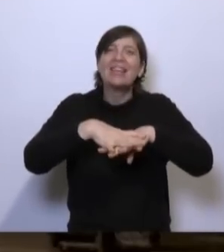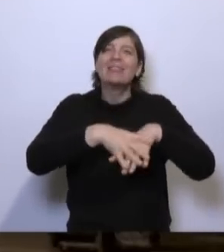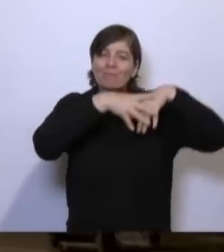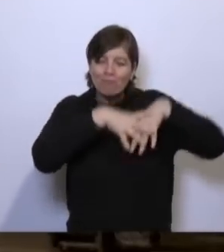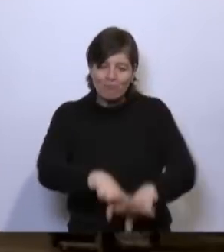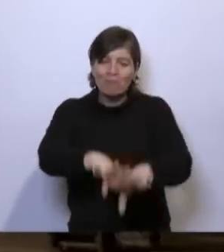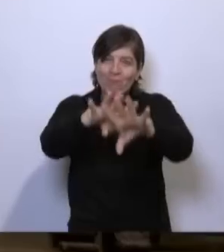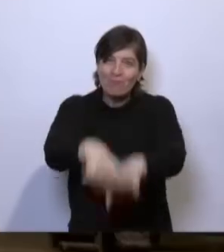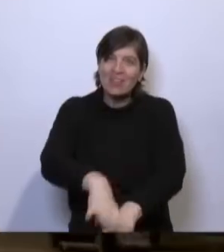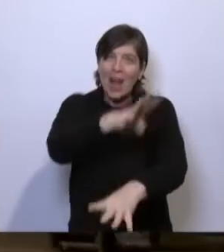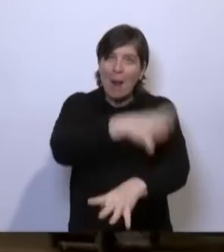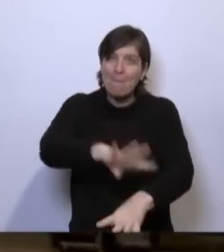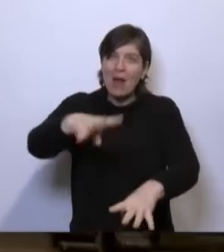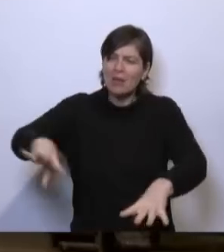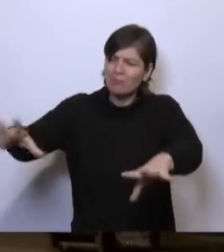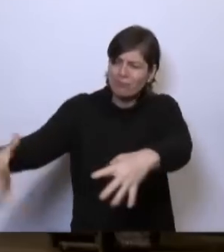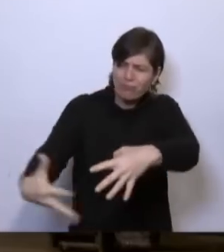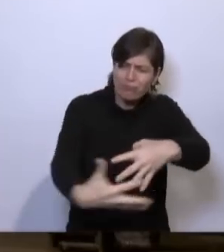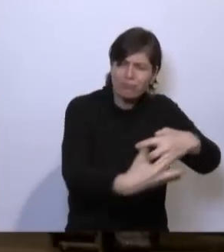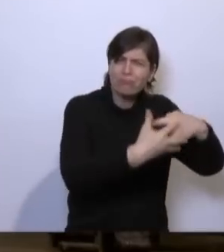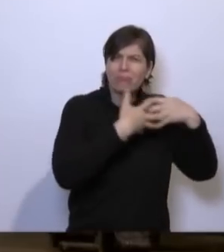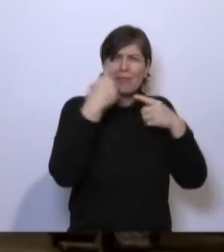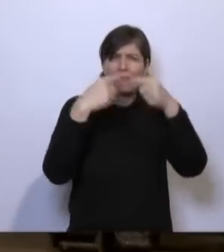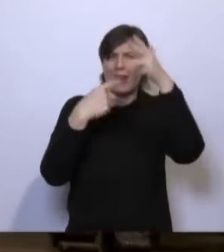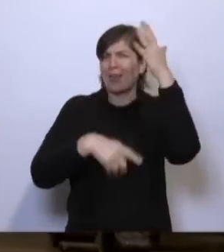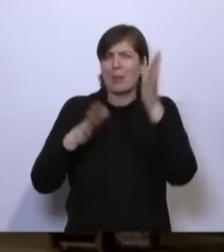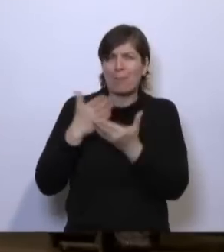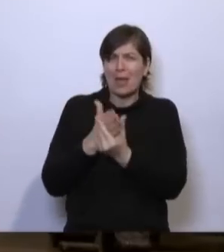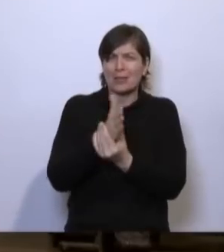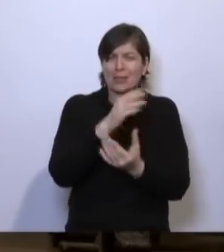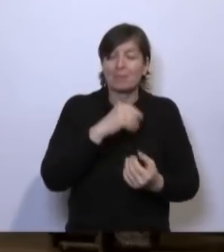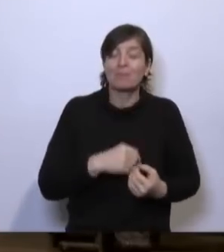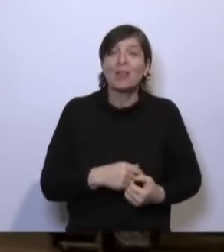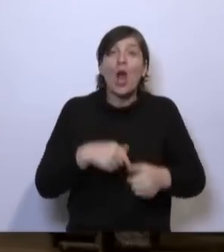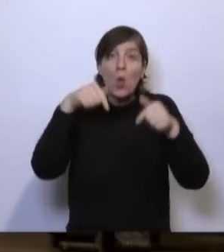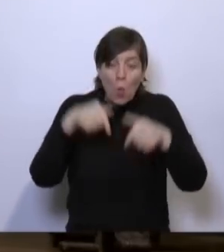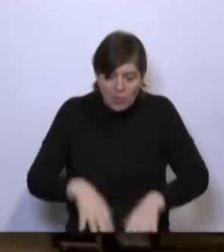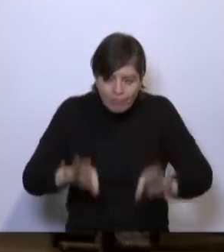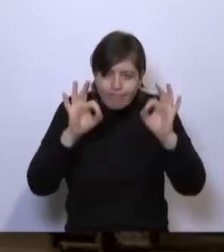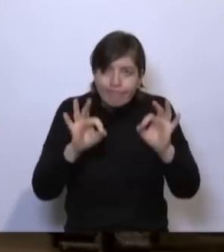echa al mar y recoge toda clase de peces. Cuando está